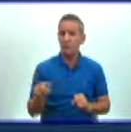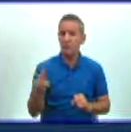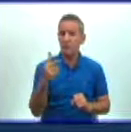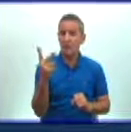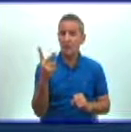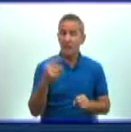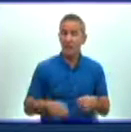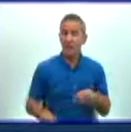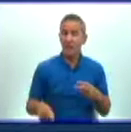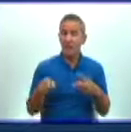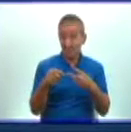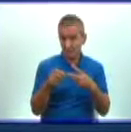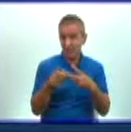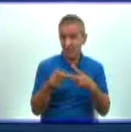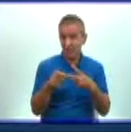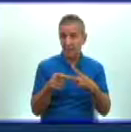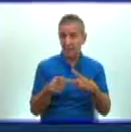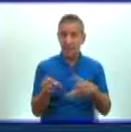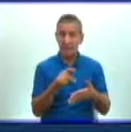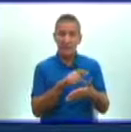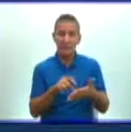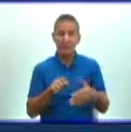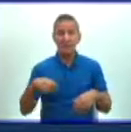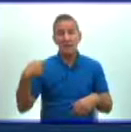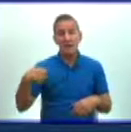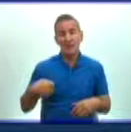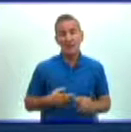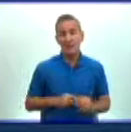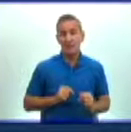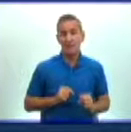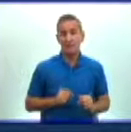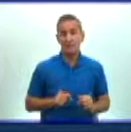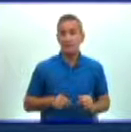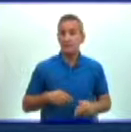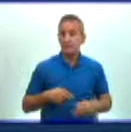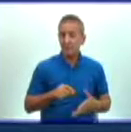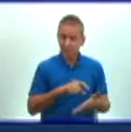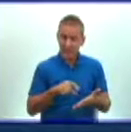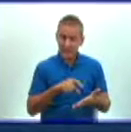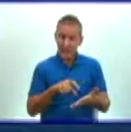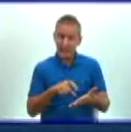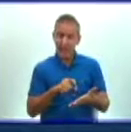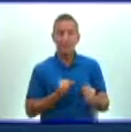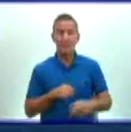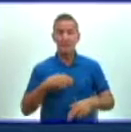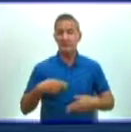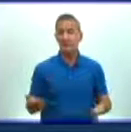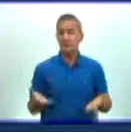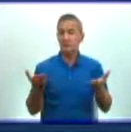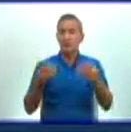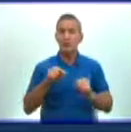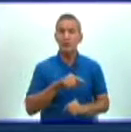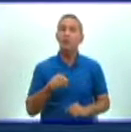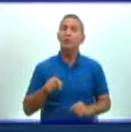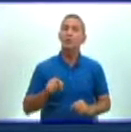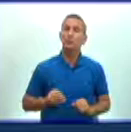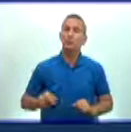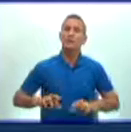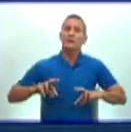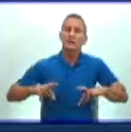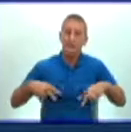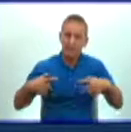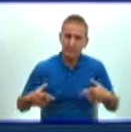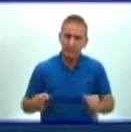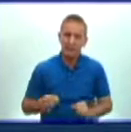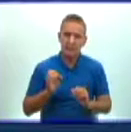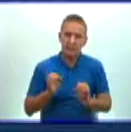segundo párrafo, que debe ser el párrafo de desarrollo, usted vuelve a repetir la misma idea,